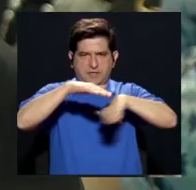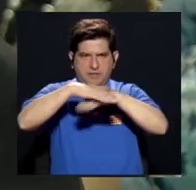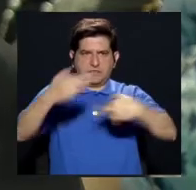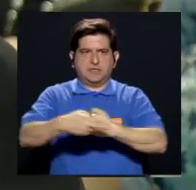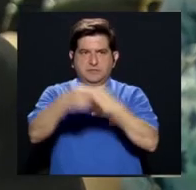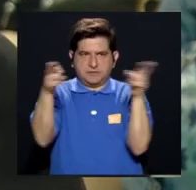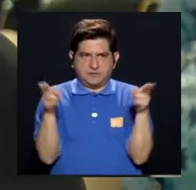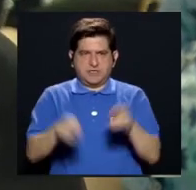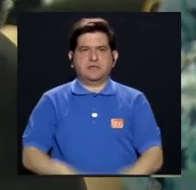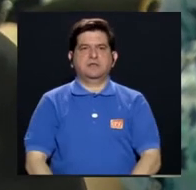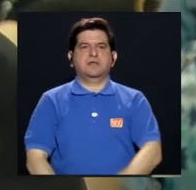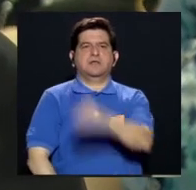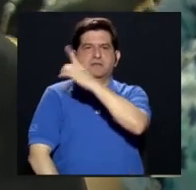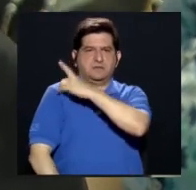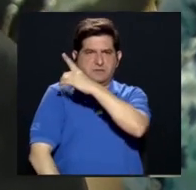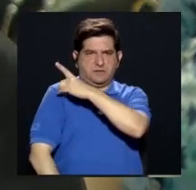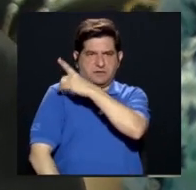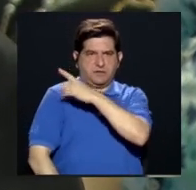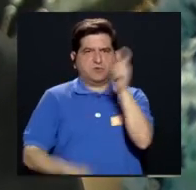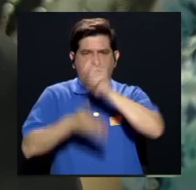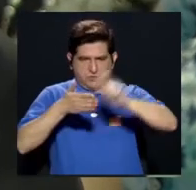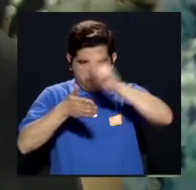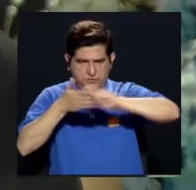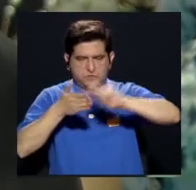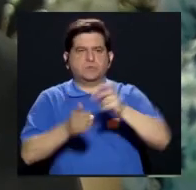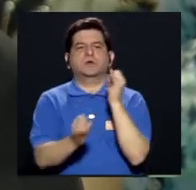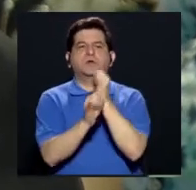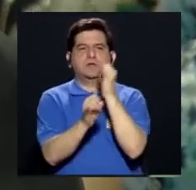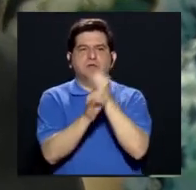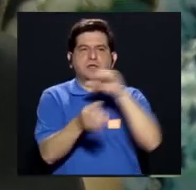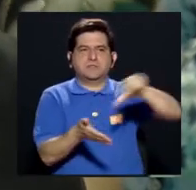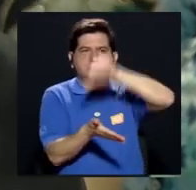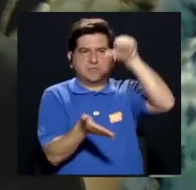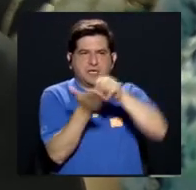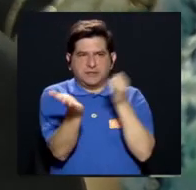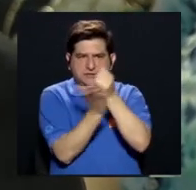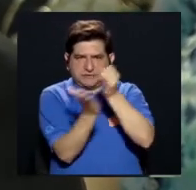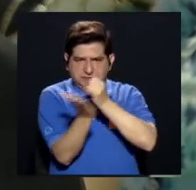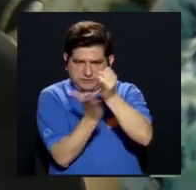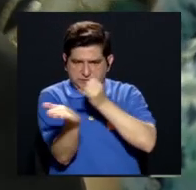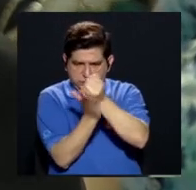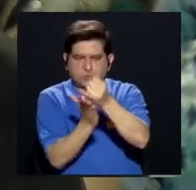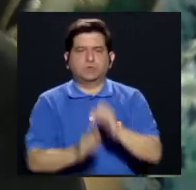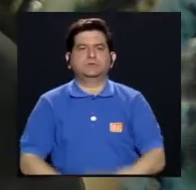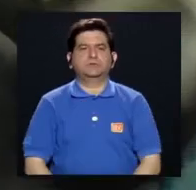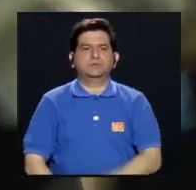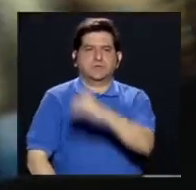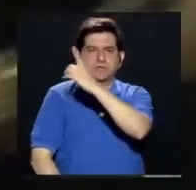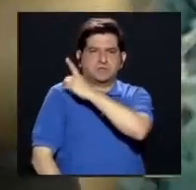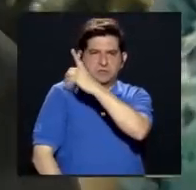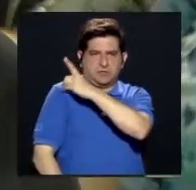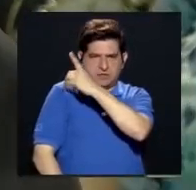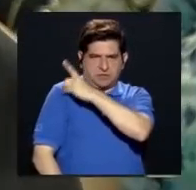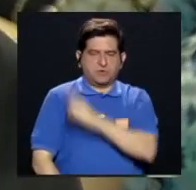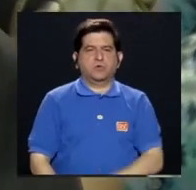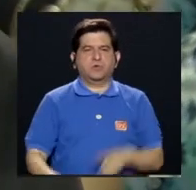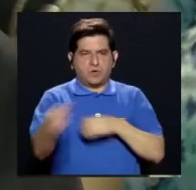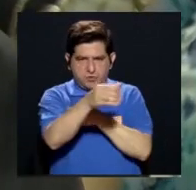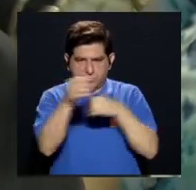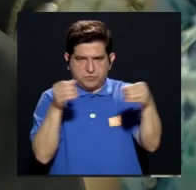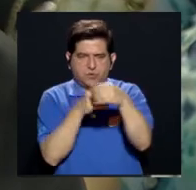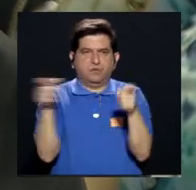regionales, directores y directoras de escuelas, institutos y centros de investigación, directores y directoras de